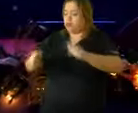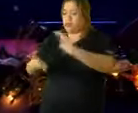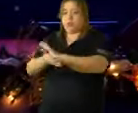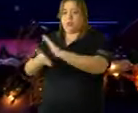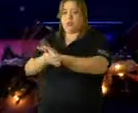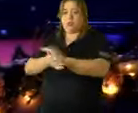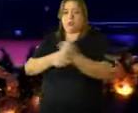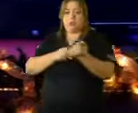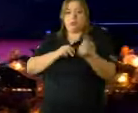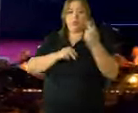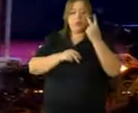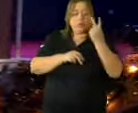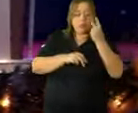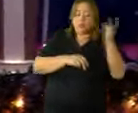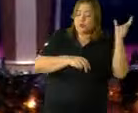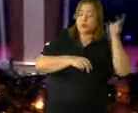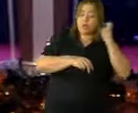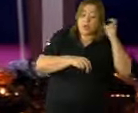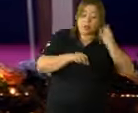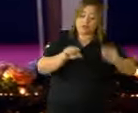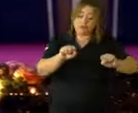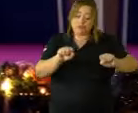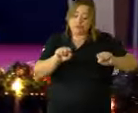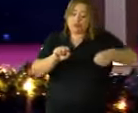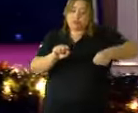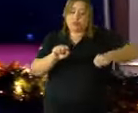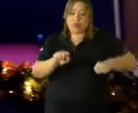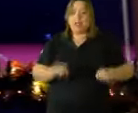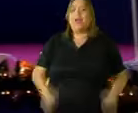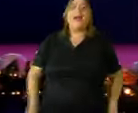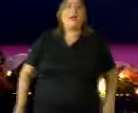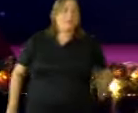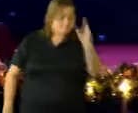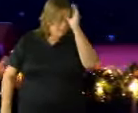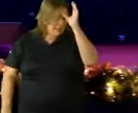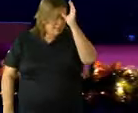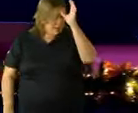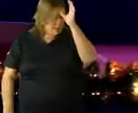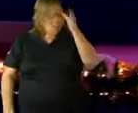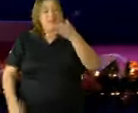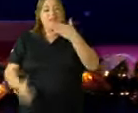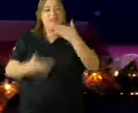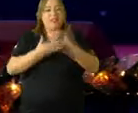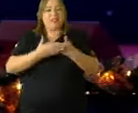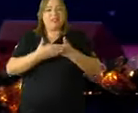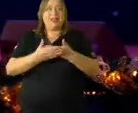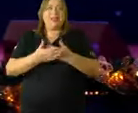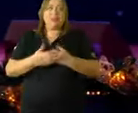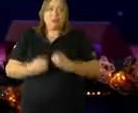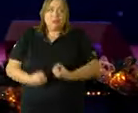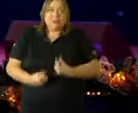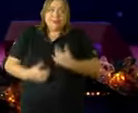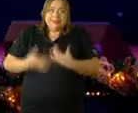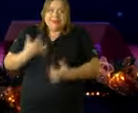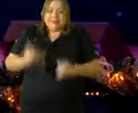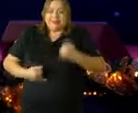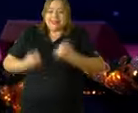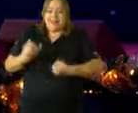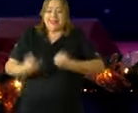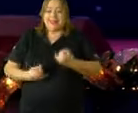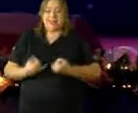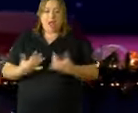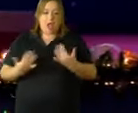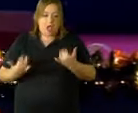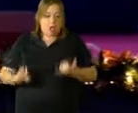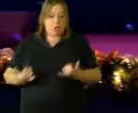Castiglione y yo iba a la motora, ¡rum!, yo decía: ahí viene mi papá. Y yo me ponía una alegría, imagínese.